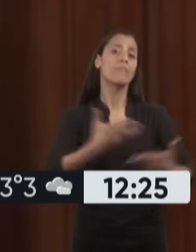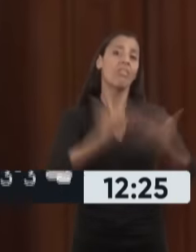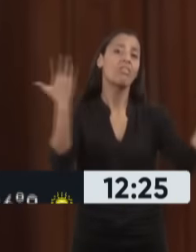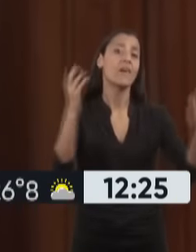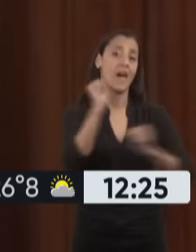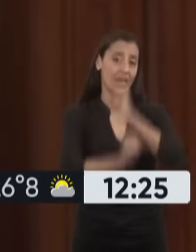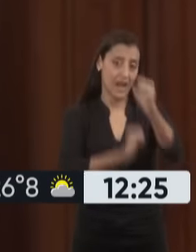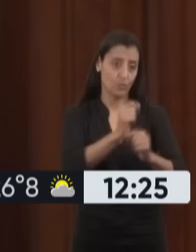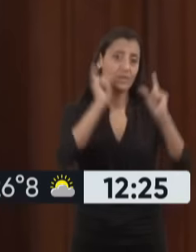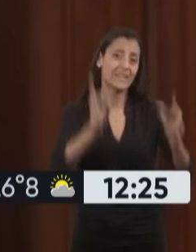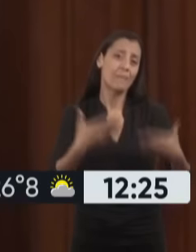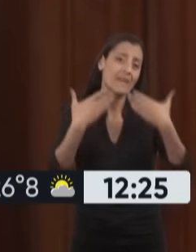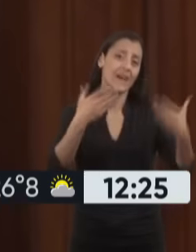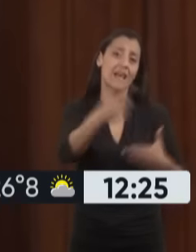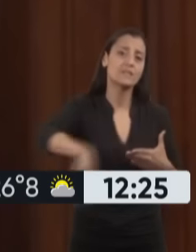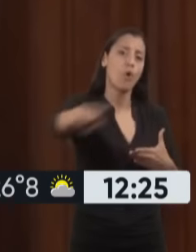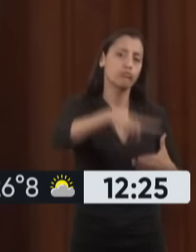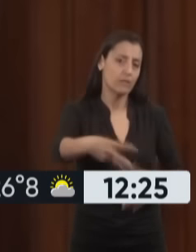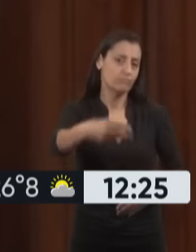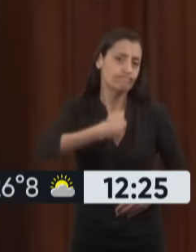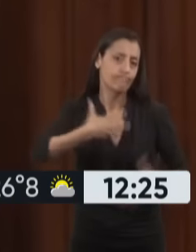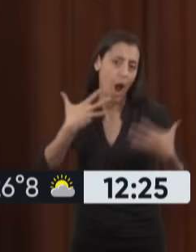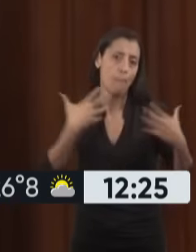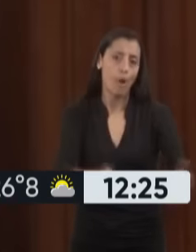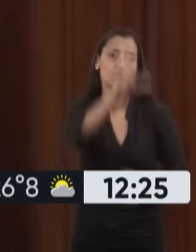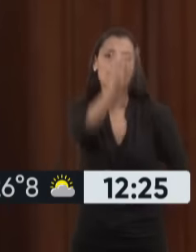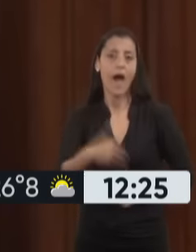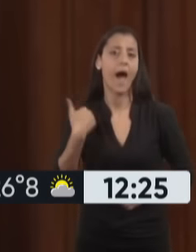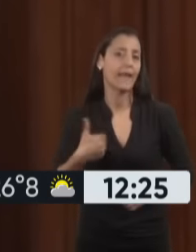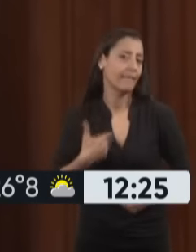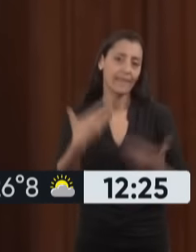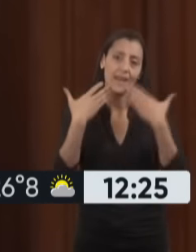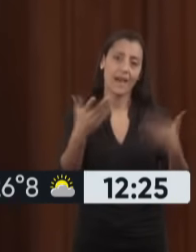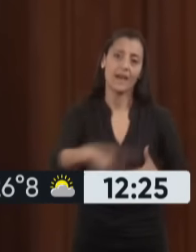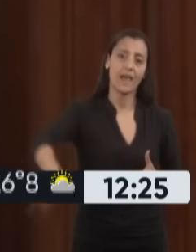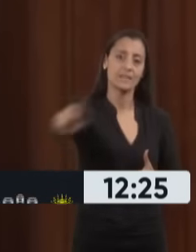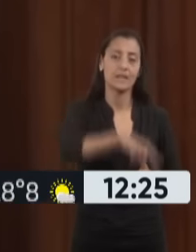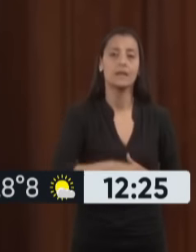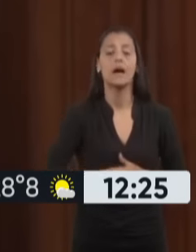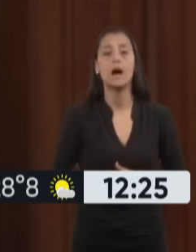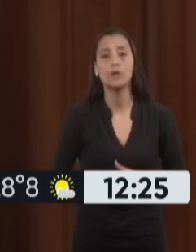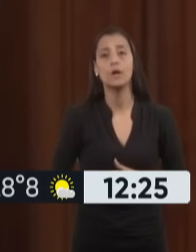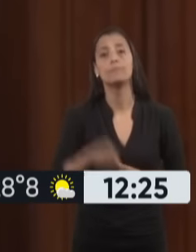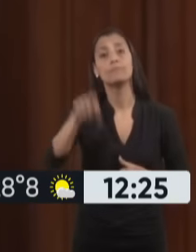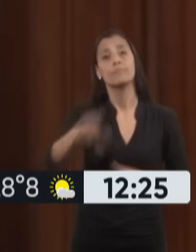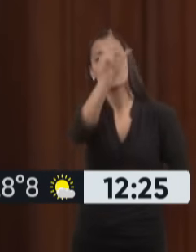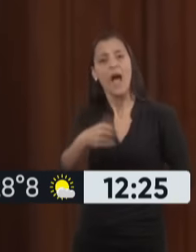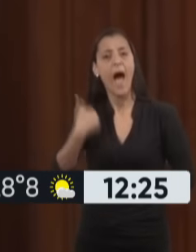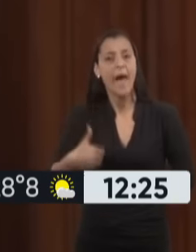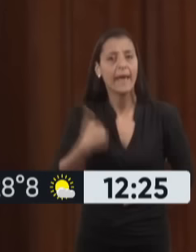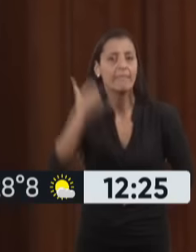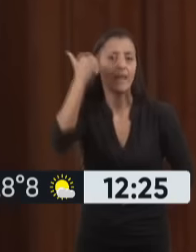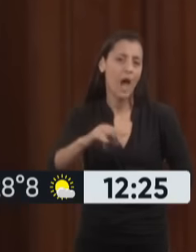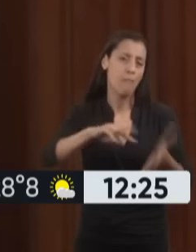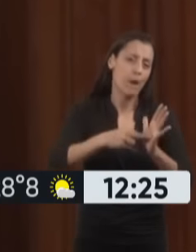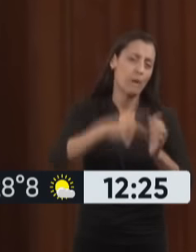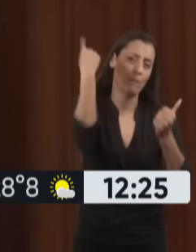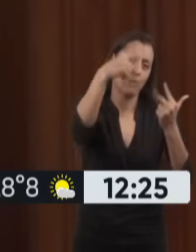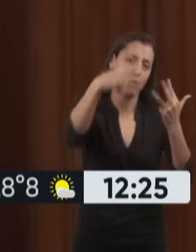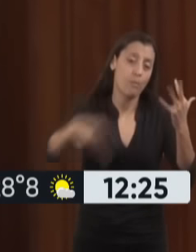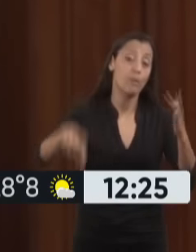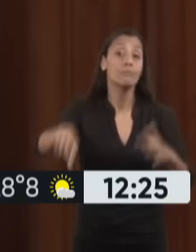y agradecerles por haber apostado y seguir apostando por el país. Producir en un país con tantos problemas crónicos como el nuestro